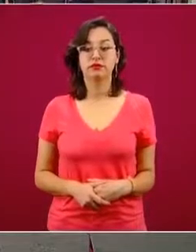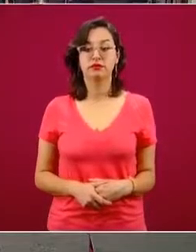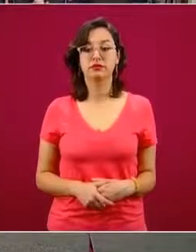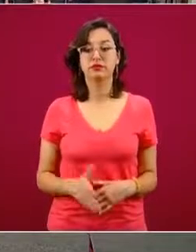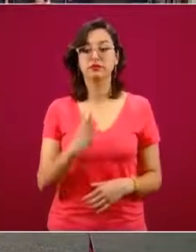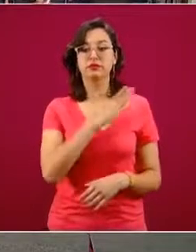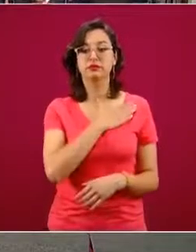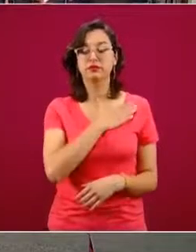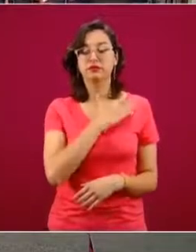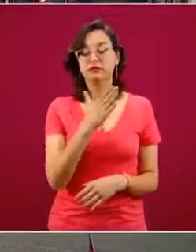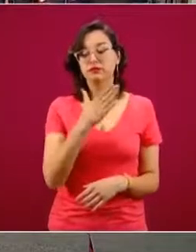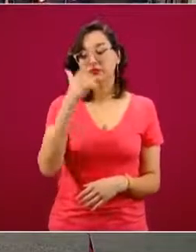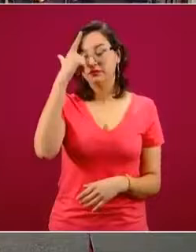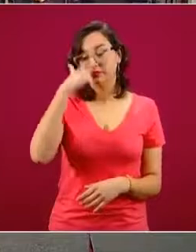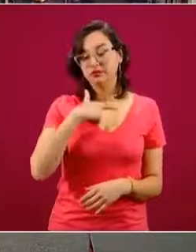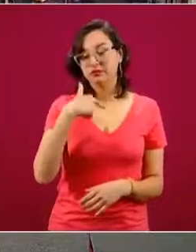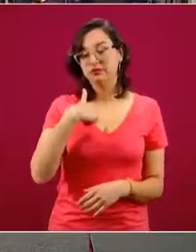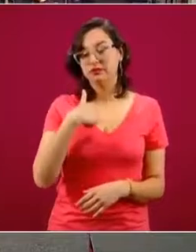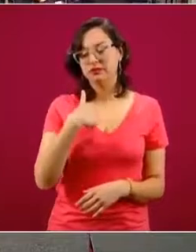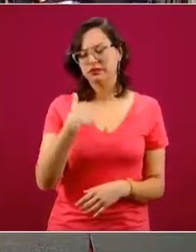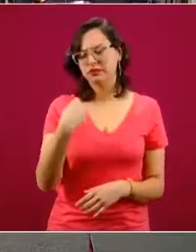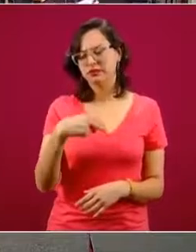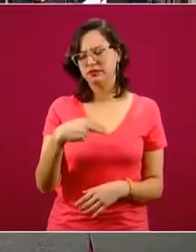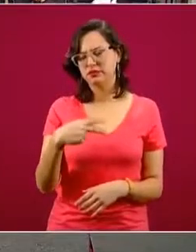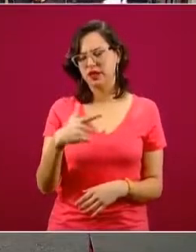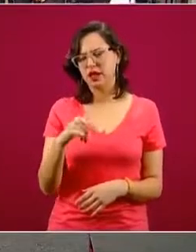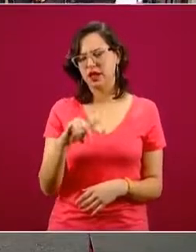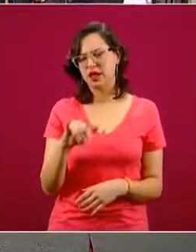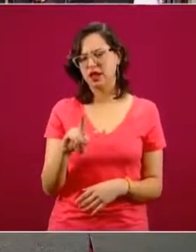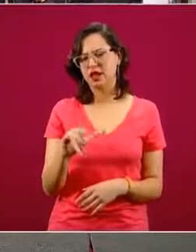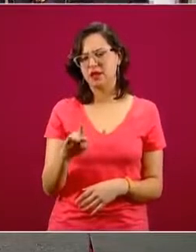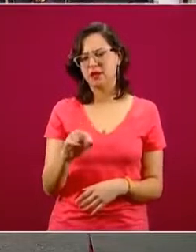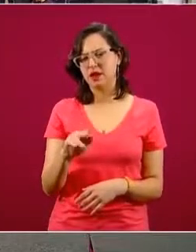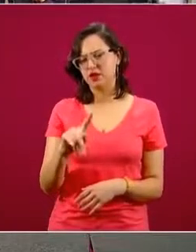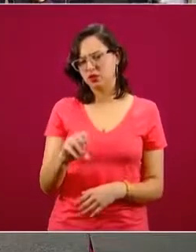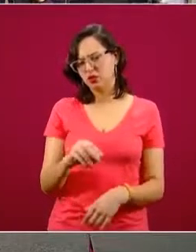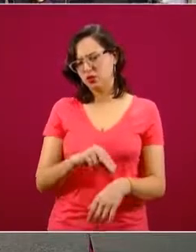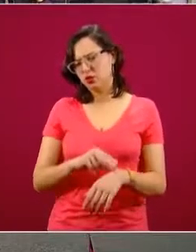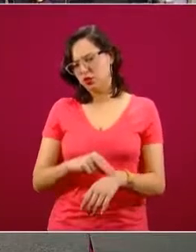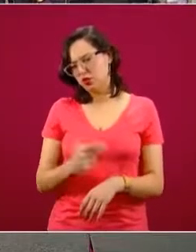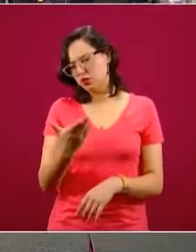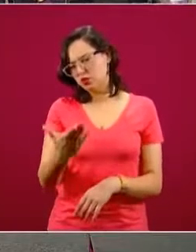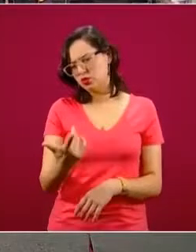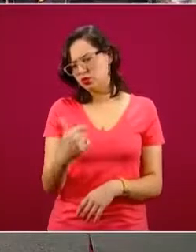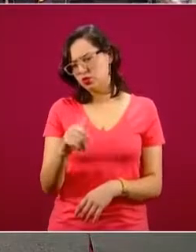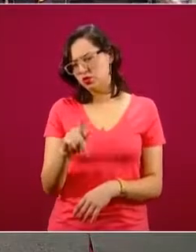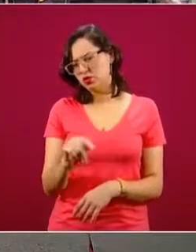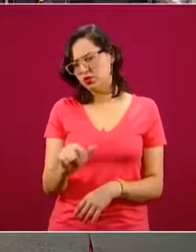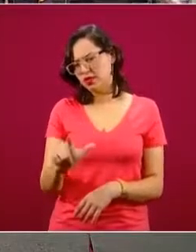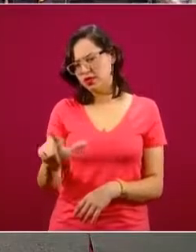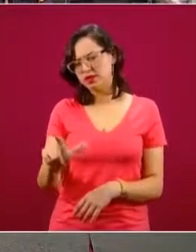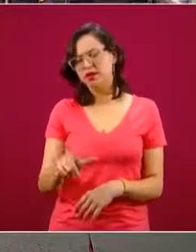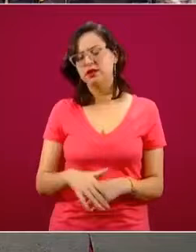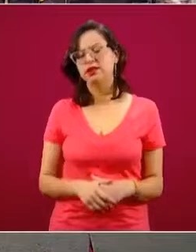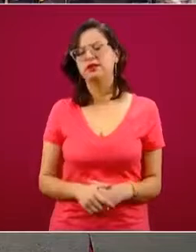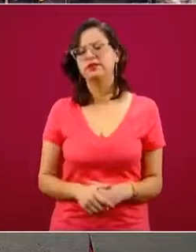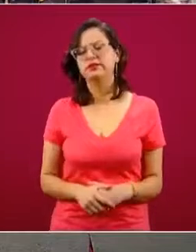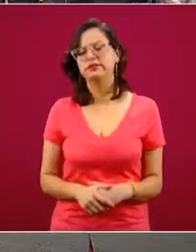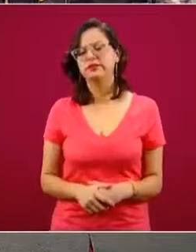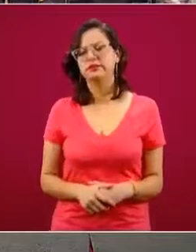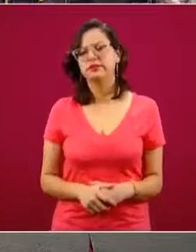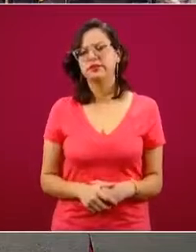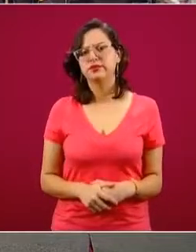Sí, buenas noches, Gilberto Molina de Canal 11. Doctor Gatell, hoy se publicó